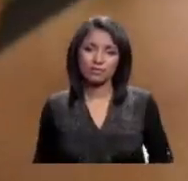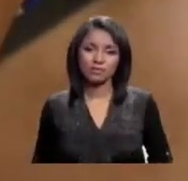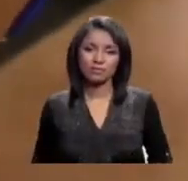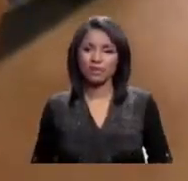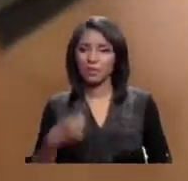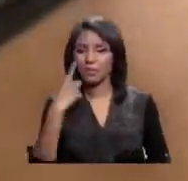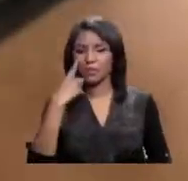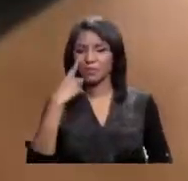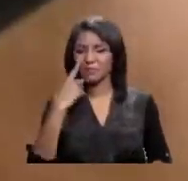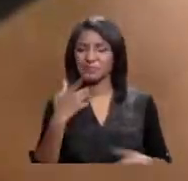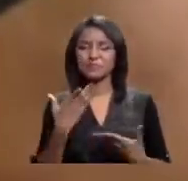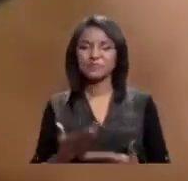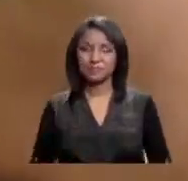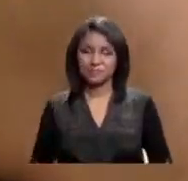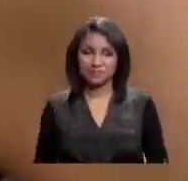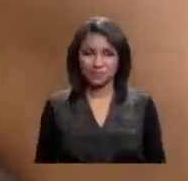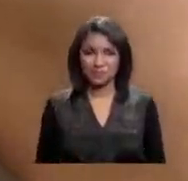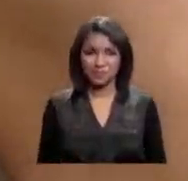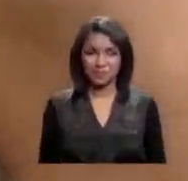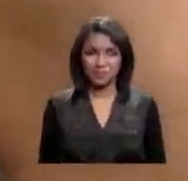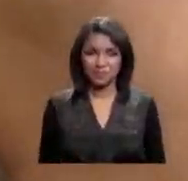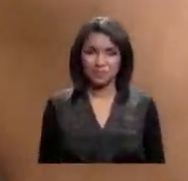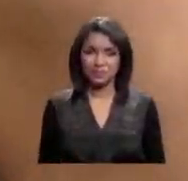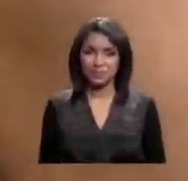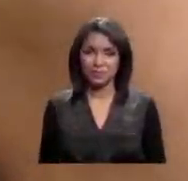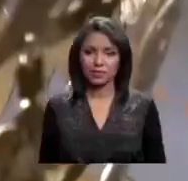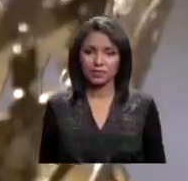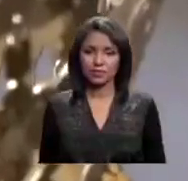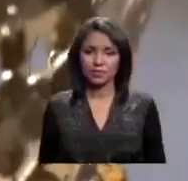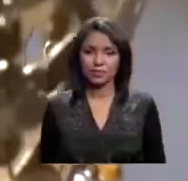vamos a ver el siguiente reporte.